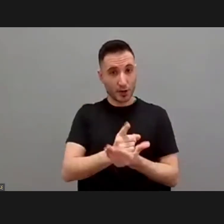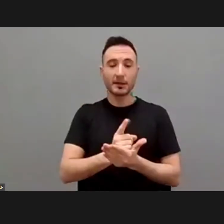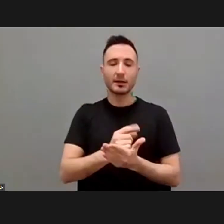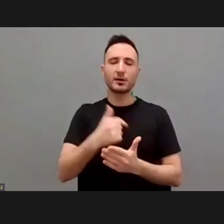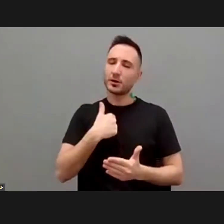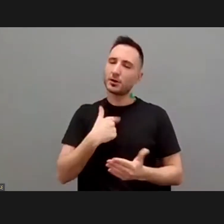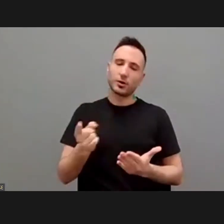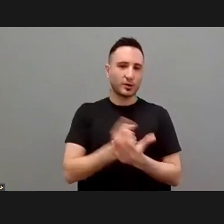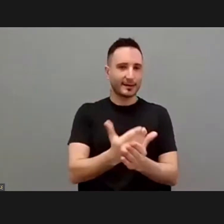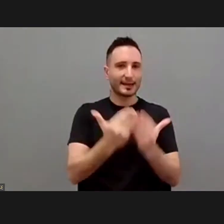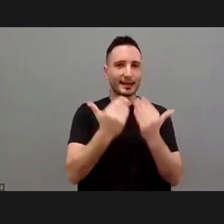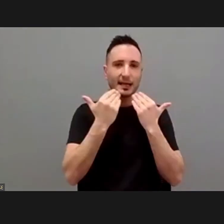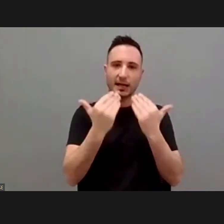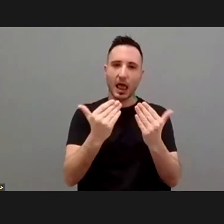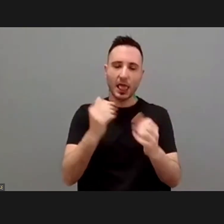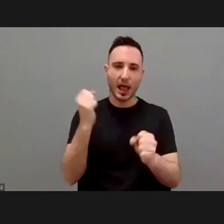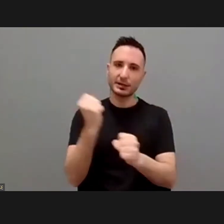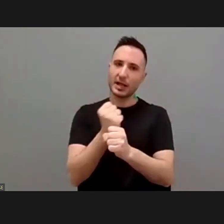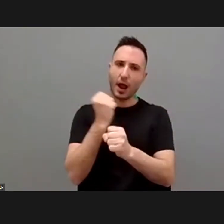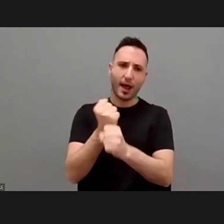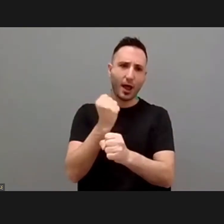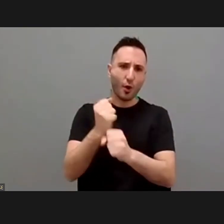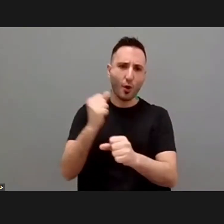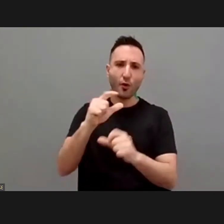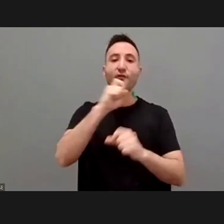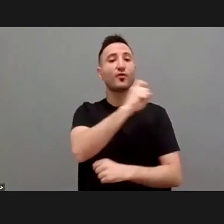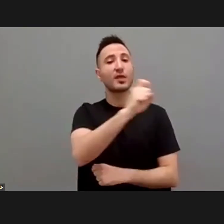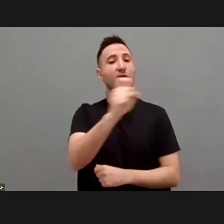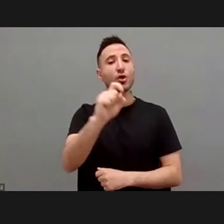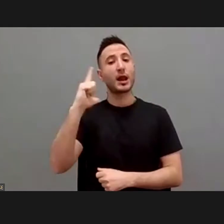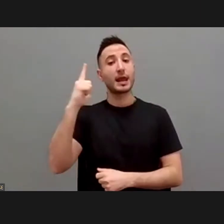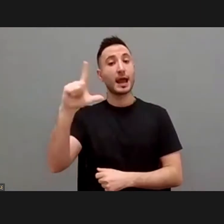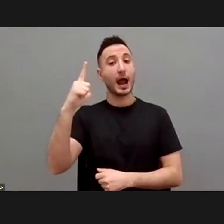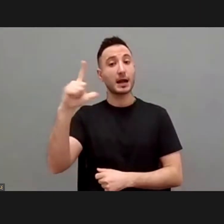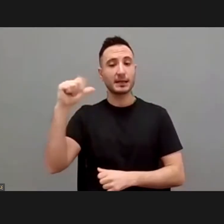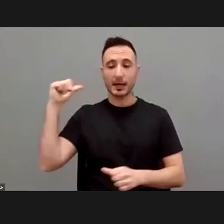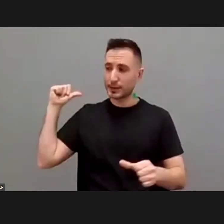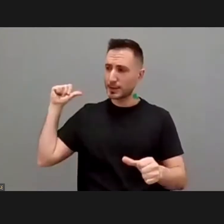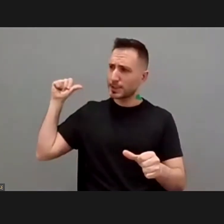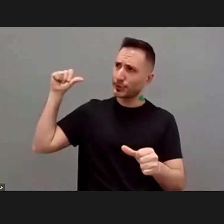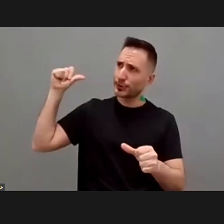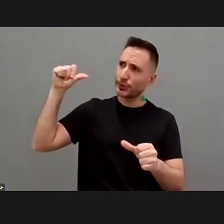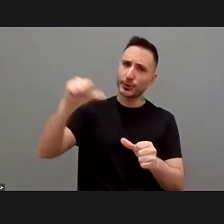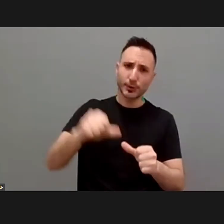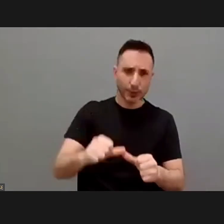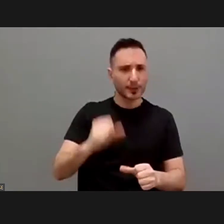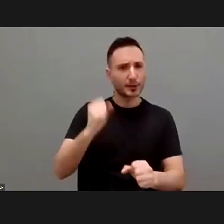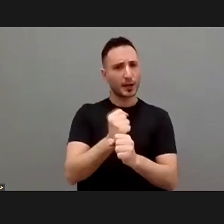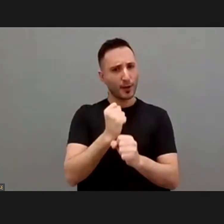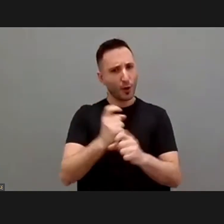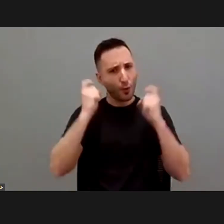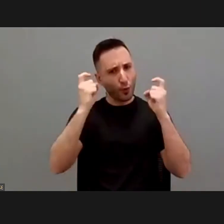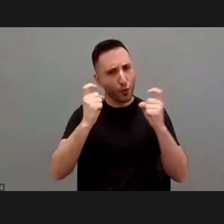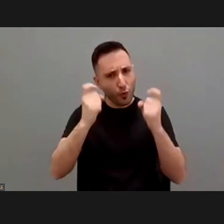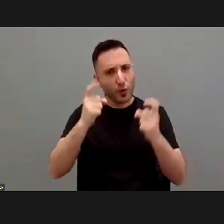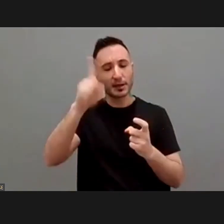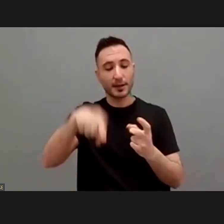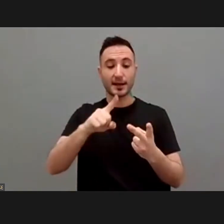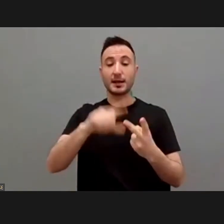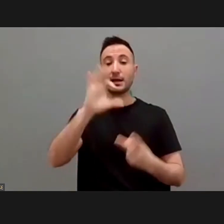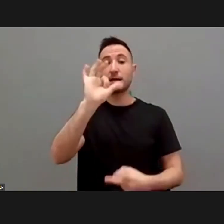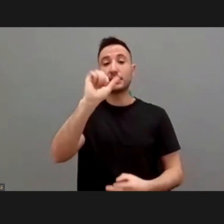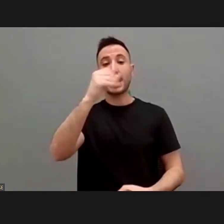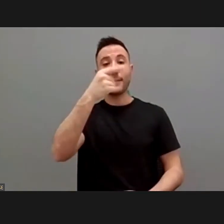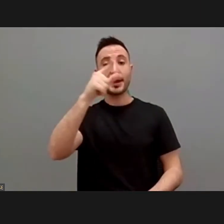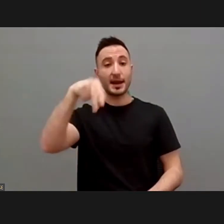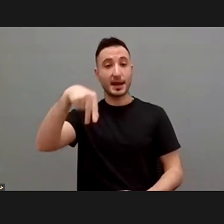más ese trabajo que venís haciendo desde la Fundación Legalitas y también pues agradecer a Sabina, a Laura y